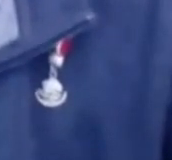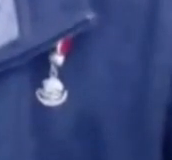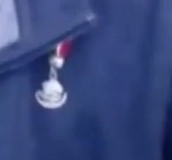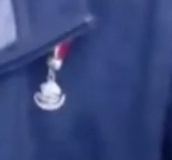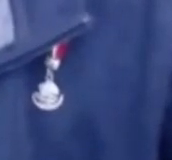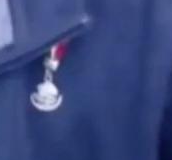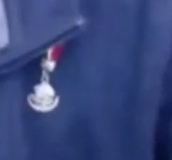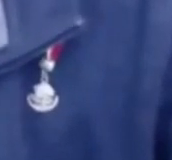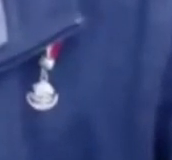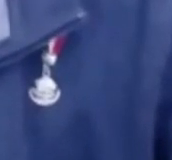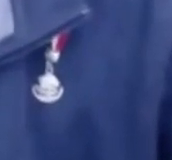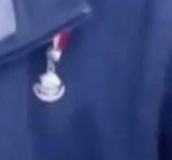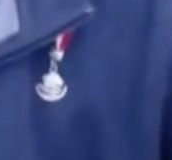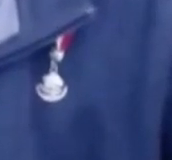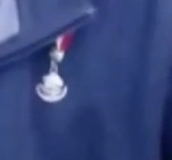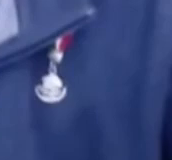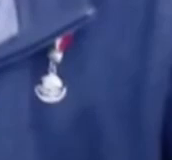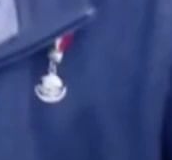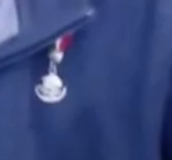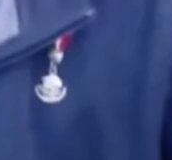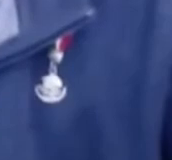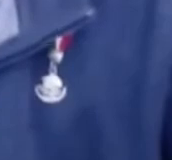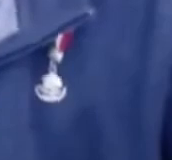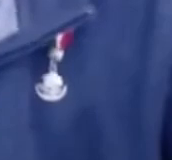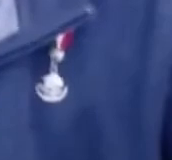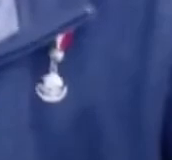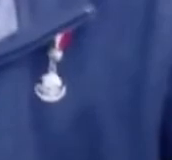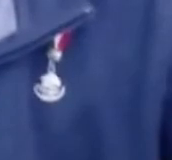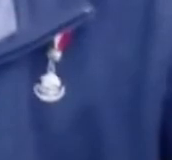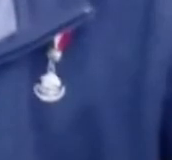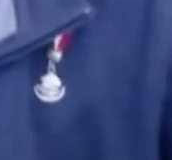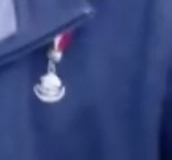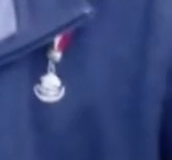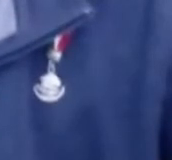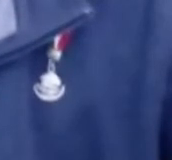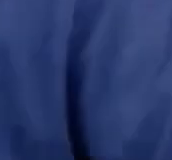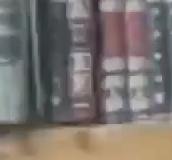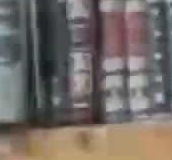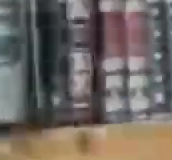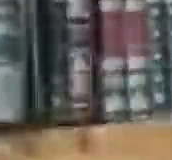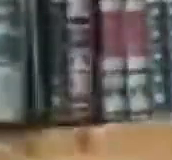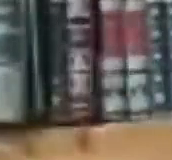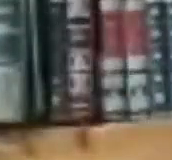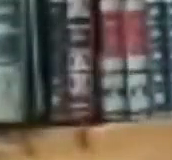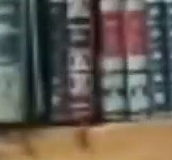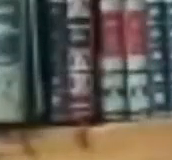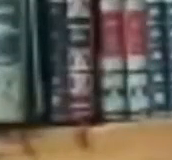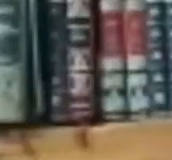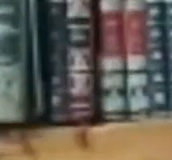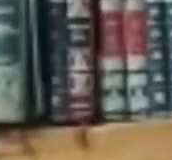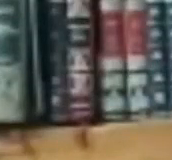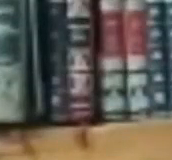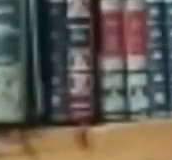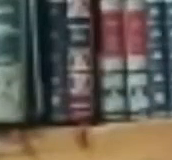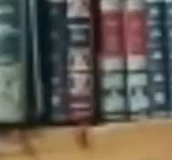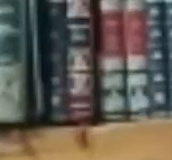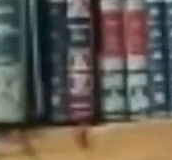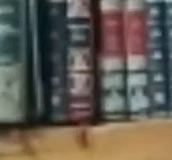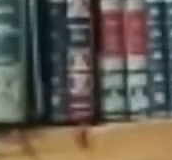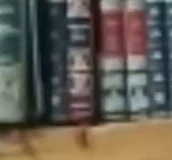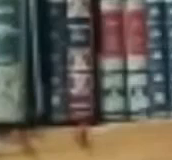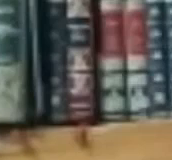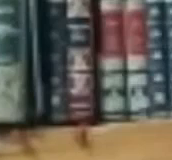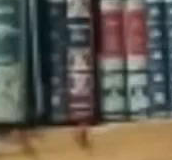fuerza al maestro José Reveles y al queridísimo Paco Cruz esta mesa de análisis tan interesante? Maestro, yo sé que usted